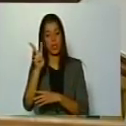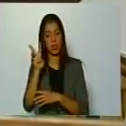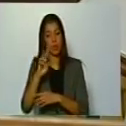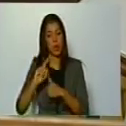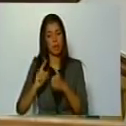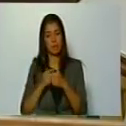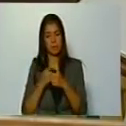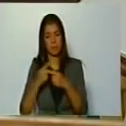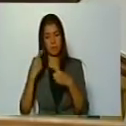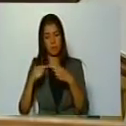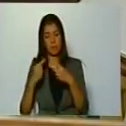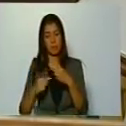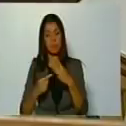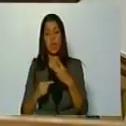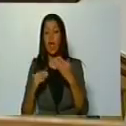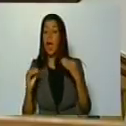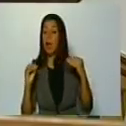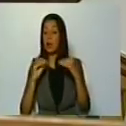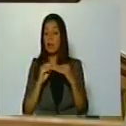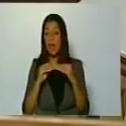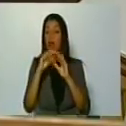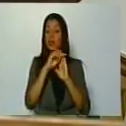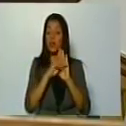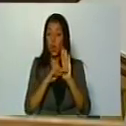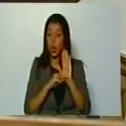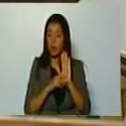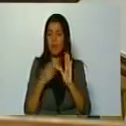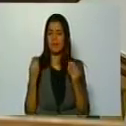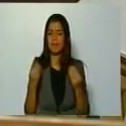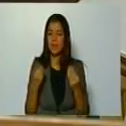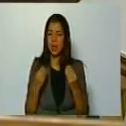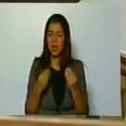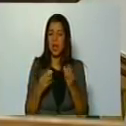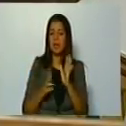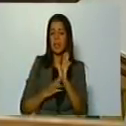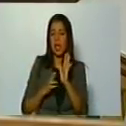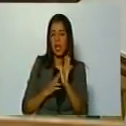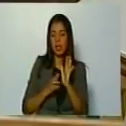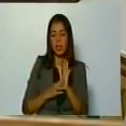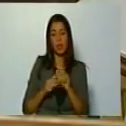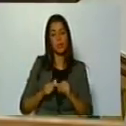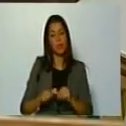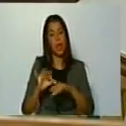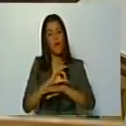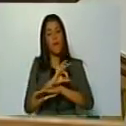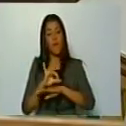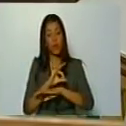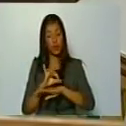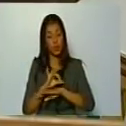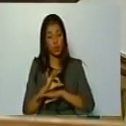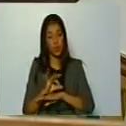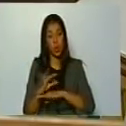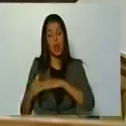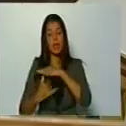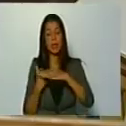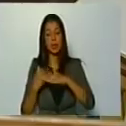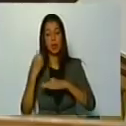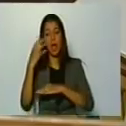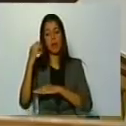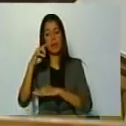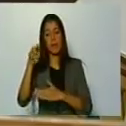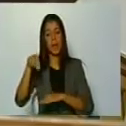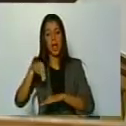los términos establecidos en las normas para garantizar el pleno funcionamiento institucional de la Asamblea